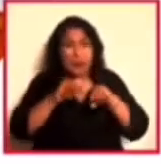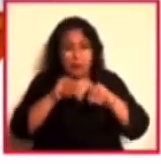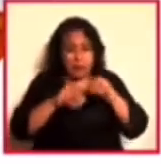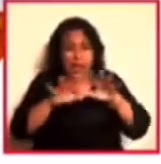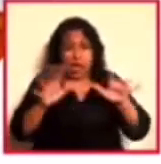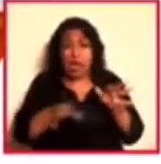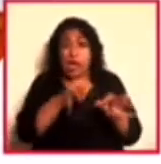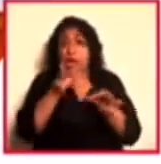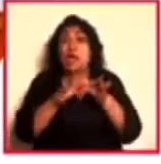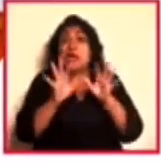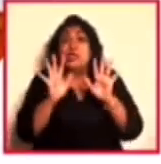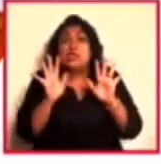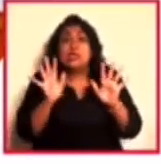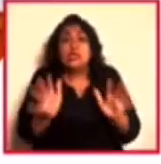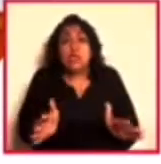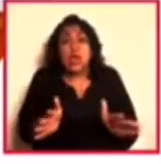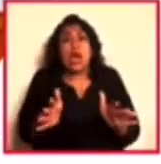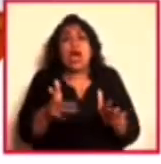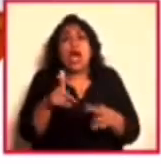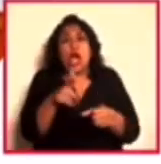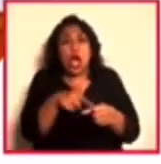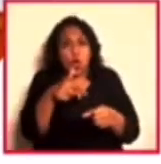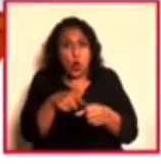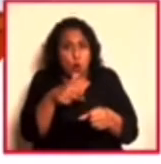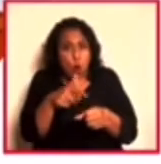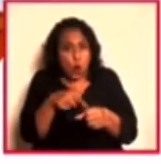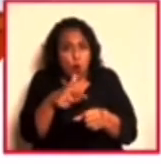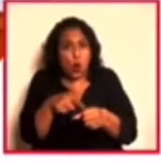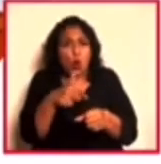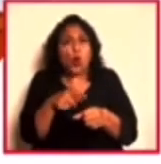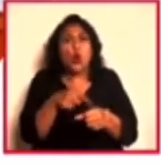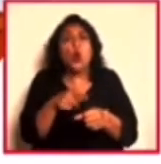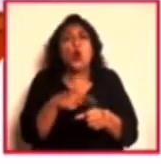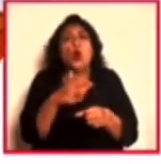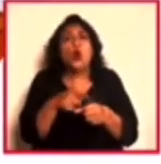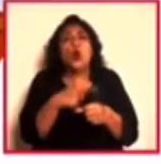terminada, reconstruida en forma, color, a